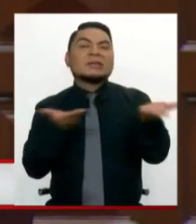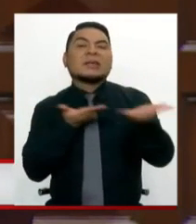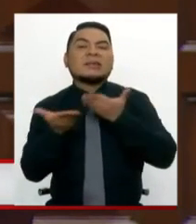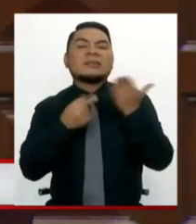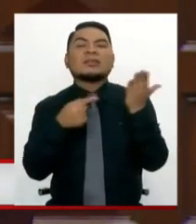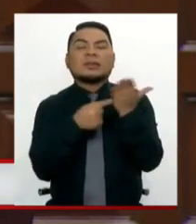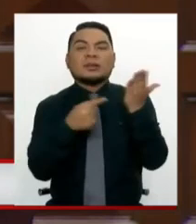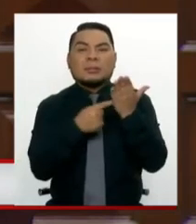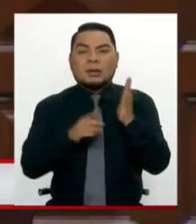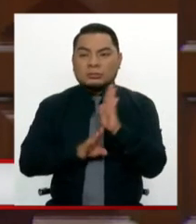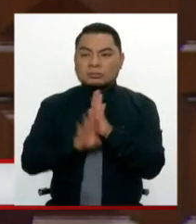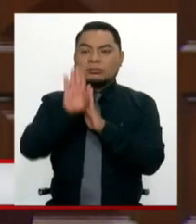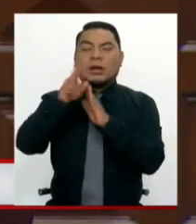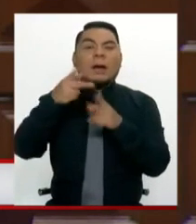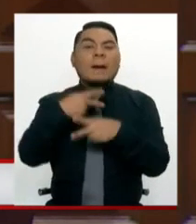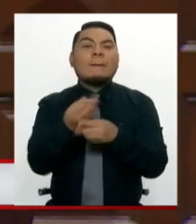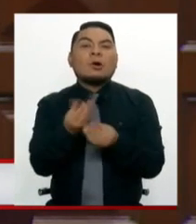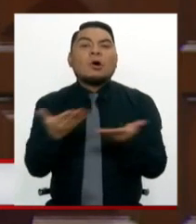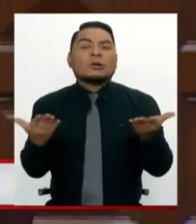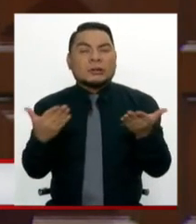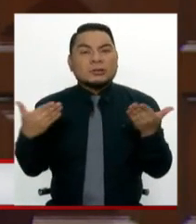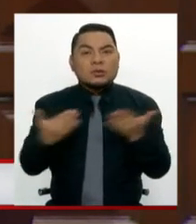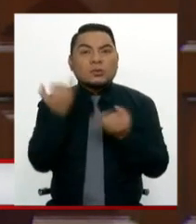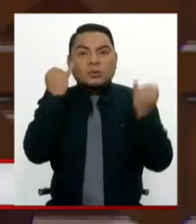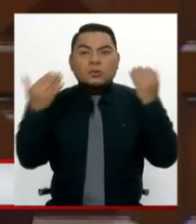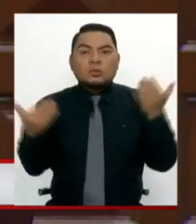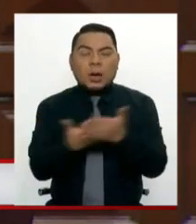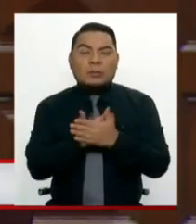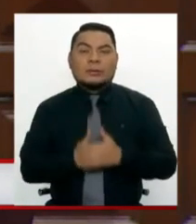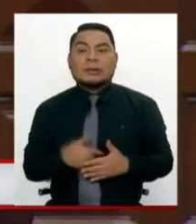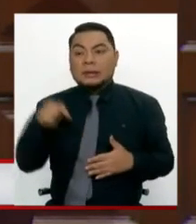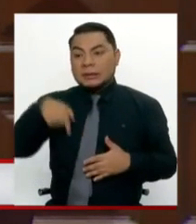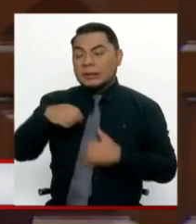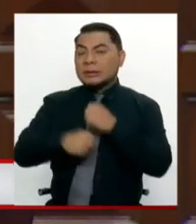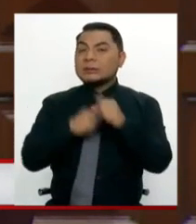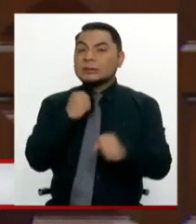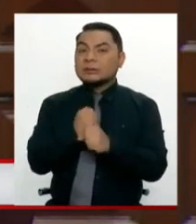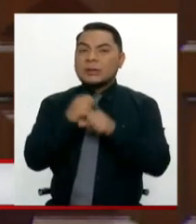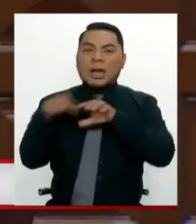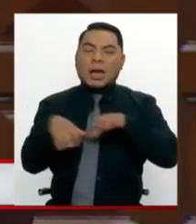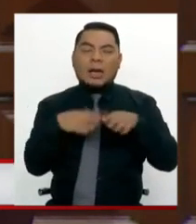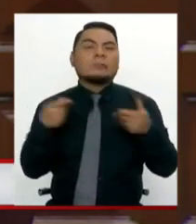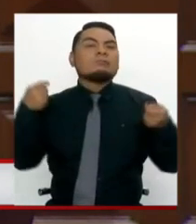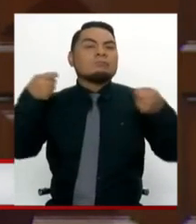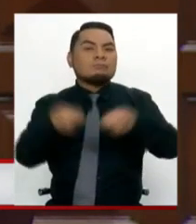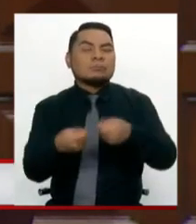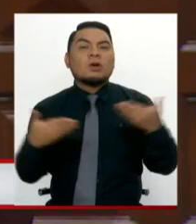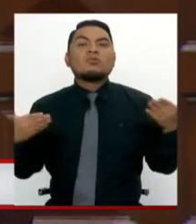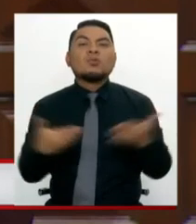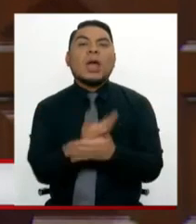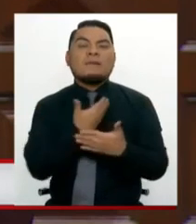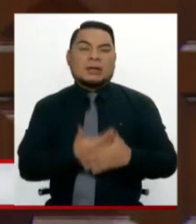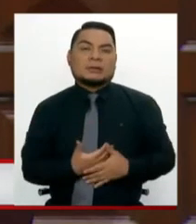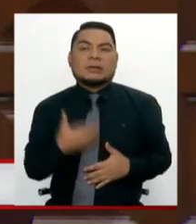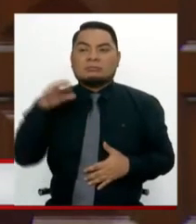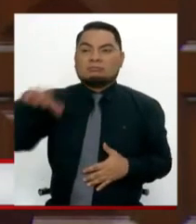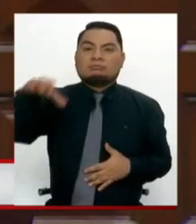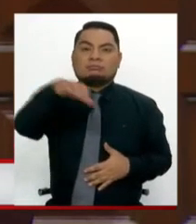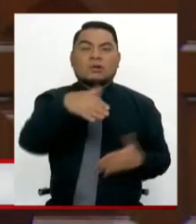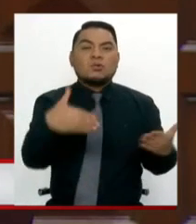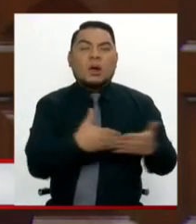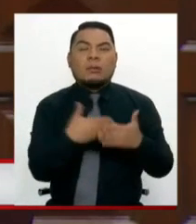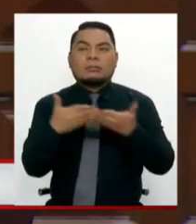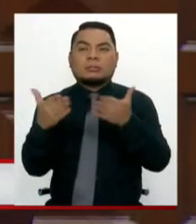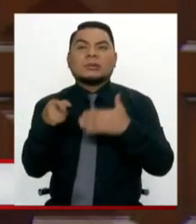servicios tecnológicos para el desarrollo de productos innovadores. Este año se ha realizado la entrega de nuevas instalaciones, tales